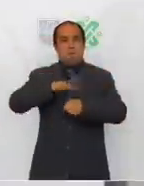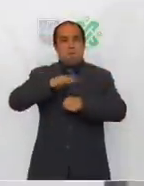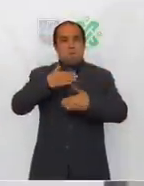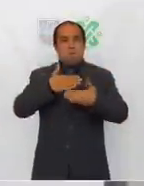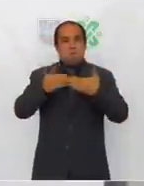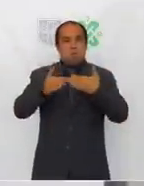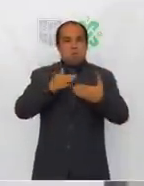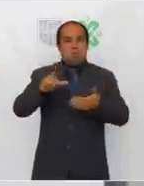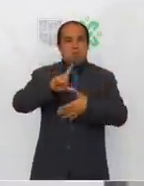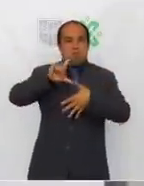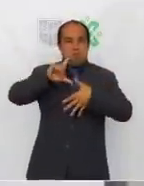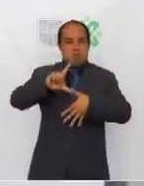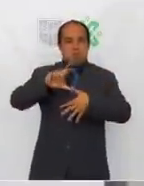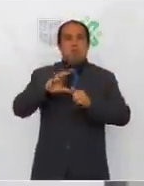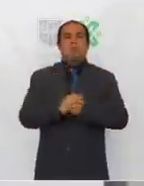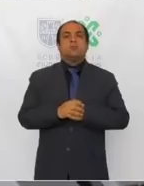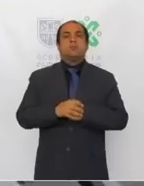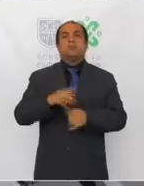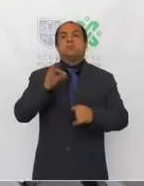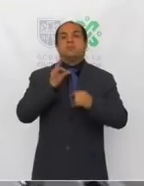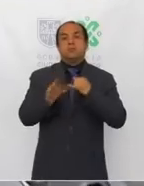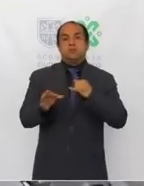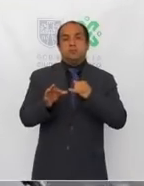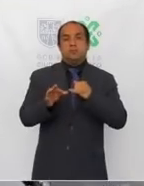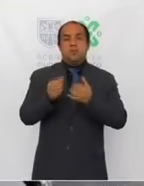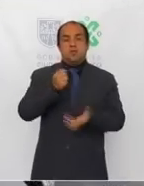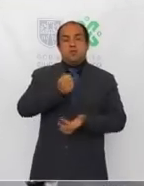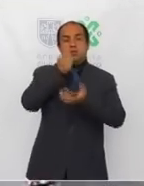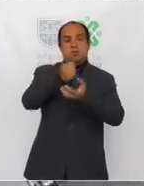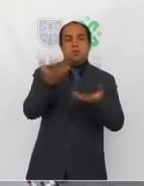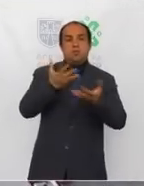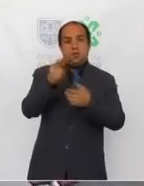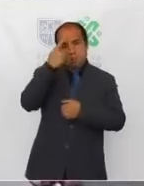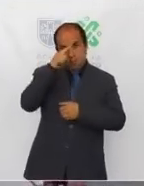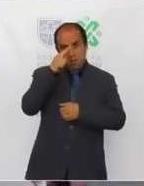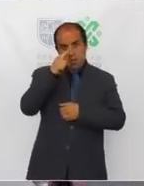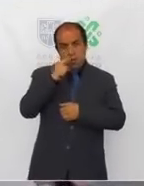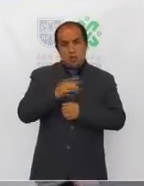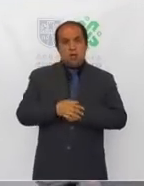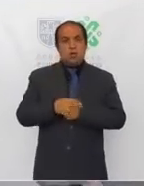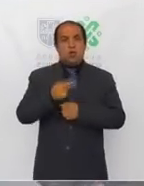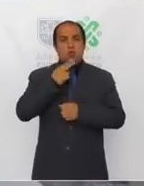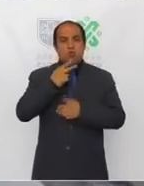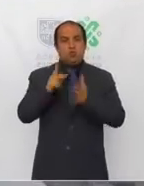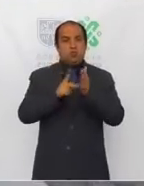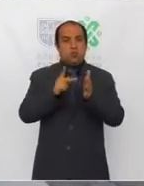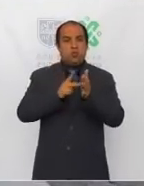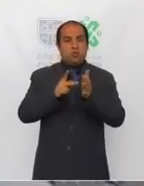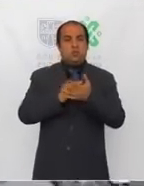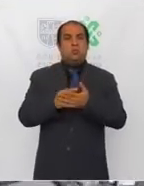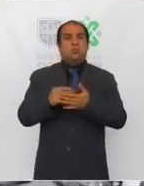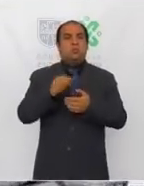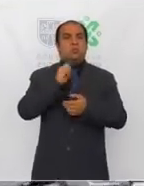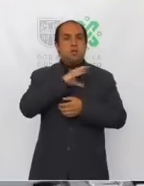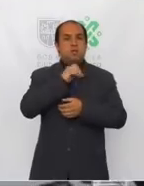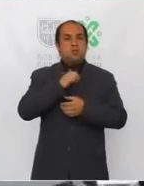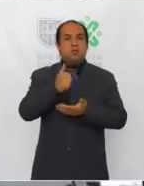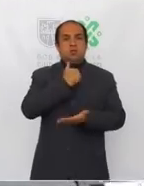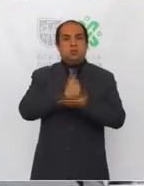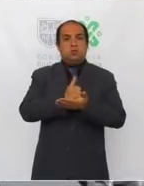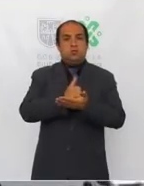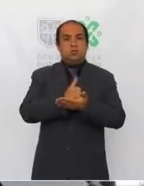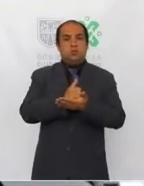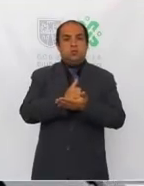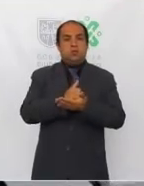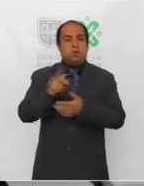Latina. Lo último de inversión que se hizo para reciclamiento en la ciudad en términos públicos